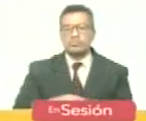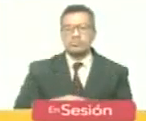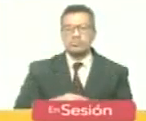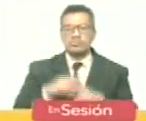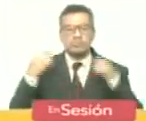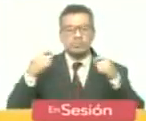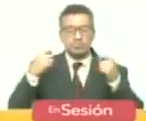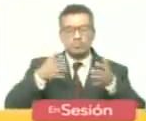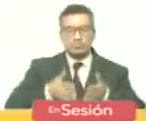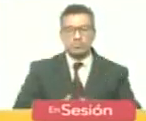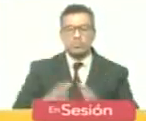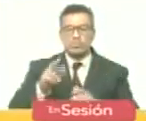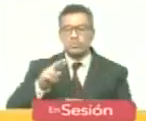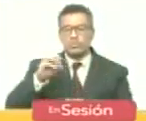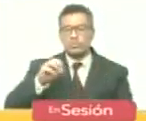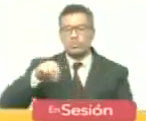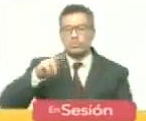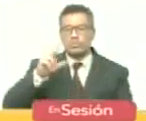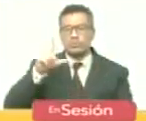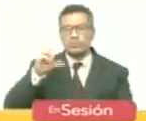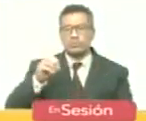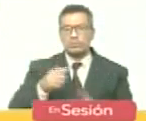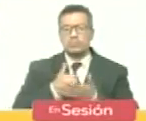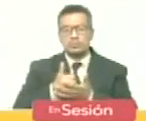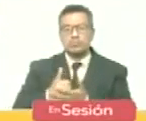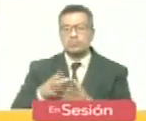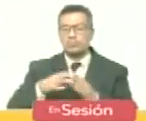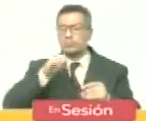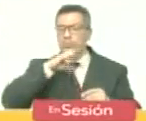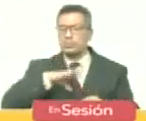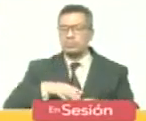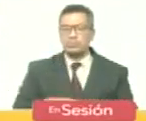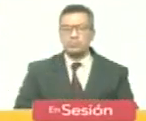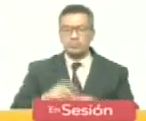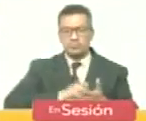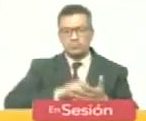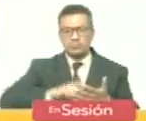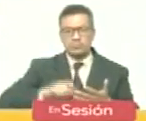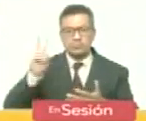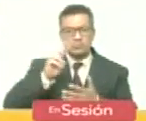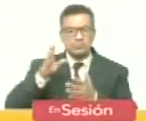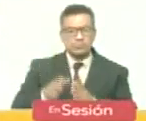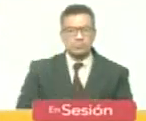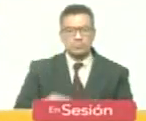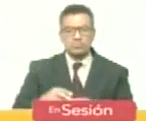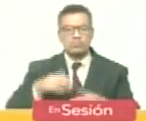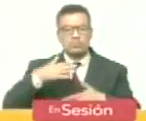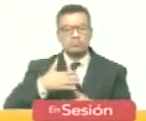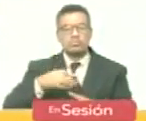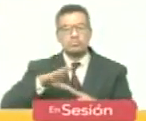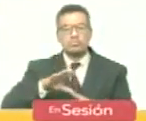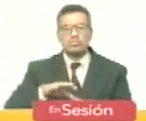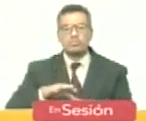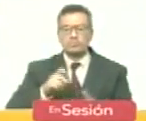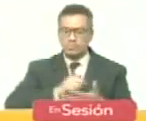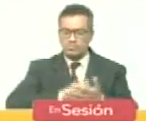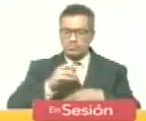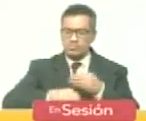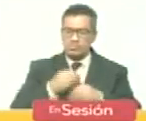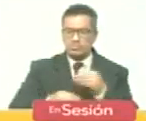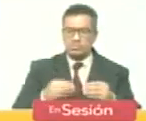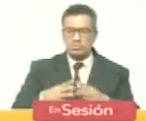el natalicio de Rómulo Gallegos, aportes a la historia de la literatura venezolana e hispanoamericana plasmado en